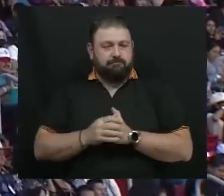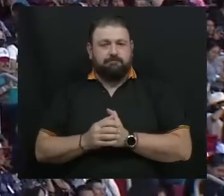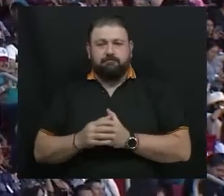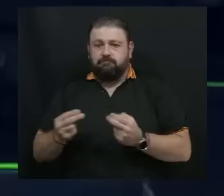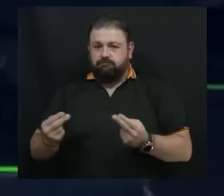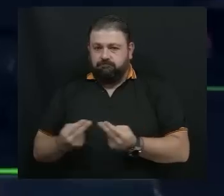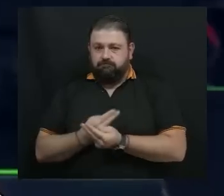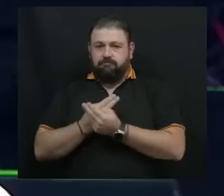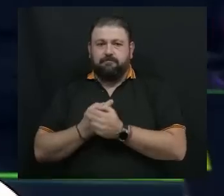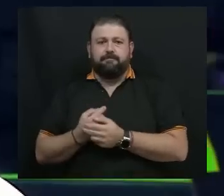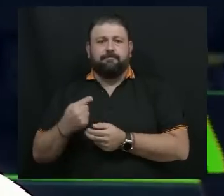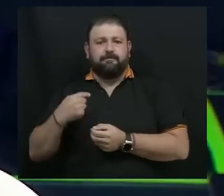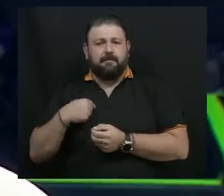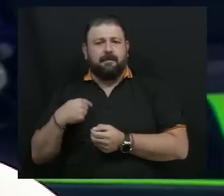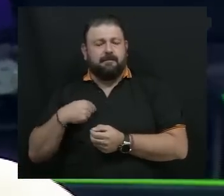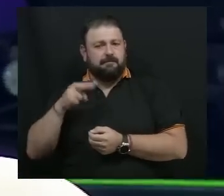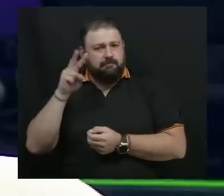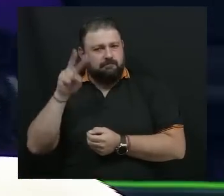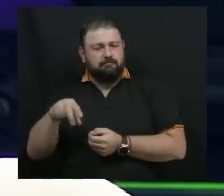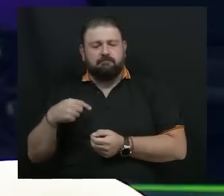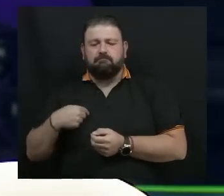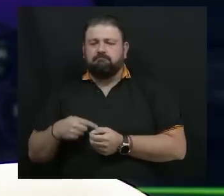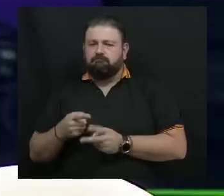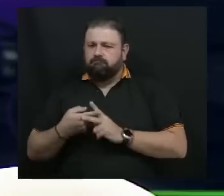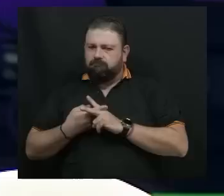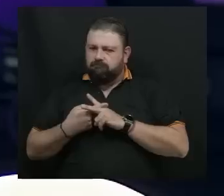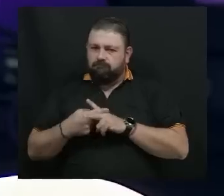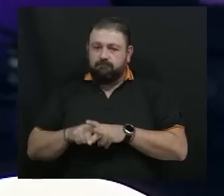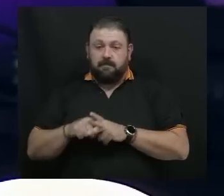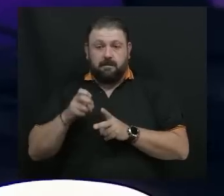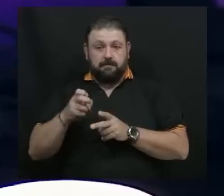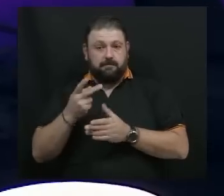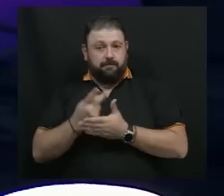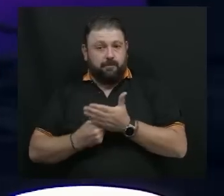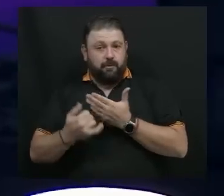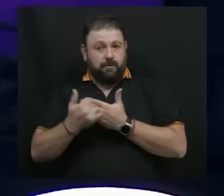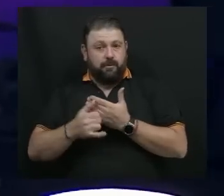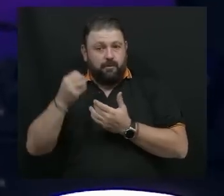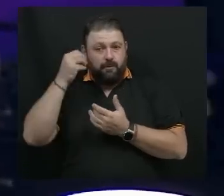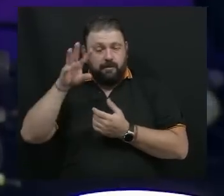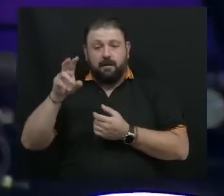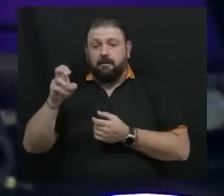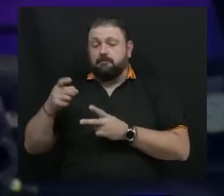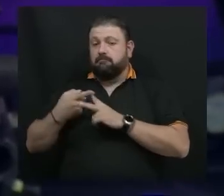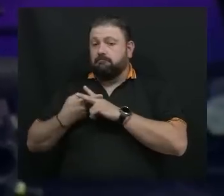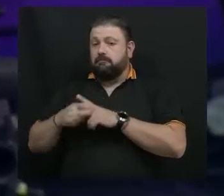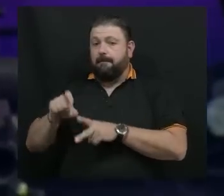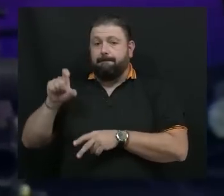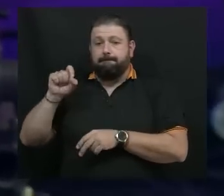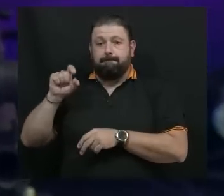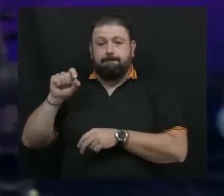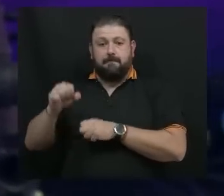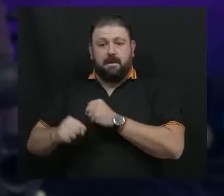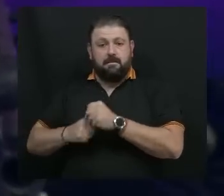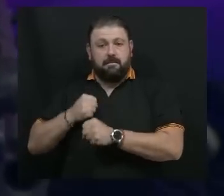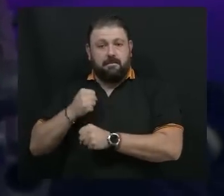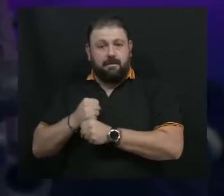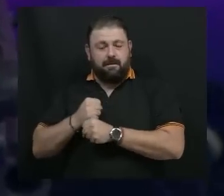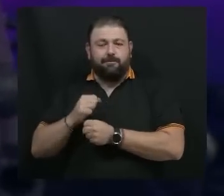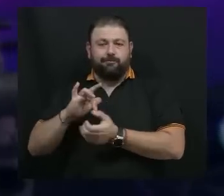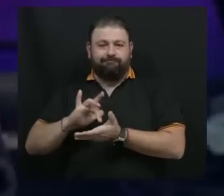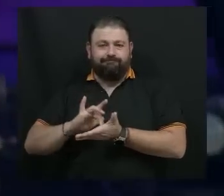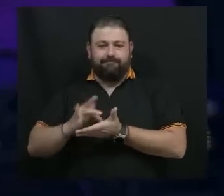Y hago parte de este proyecto empresarial hace 20 años, gracias a mi esposo Jorge Guerra, aquí en primera fila.